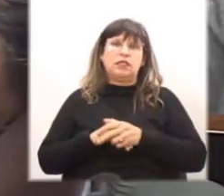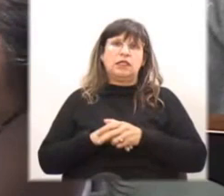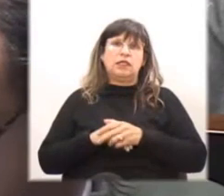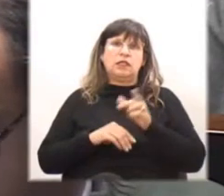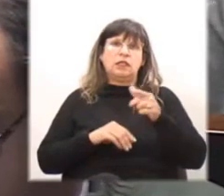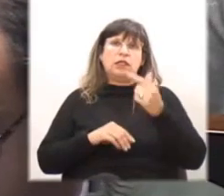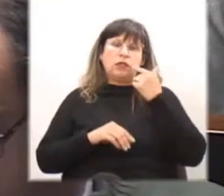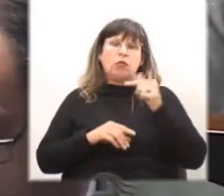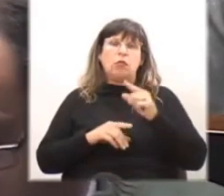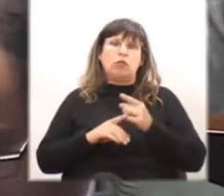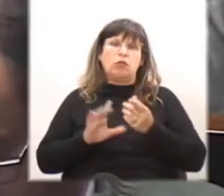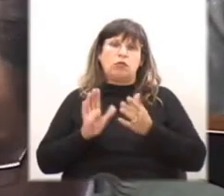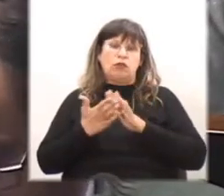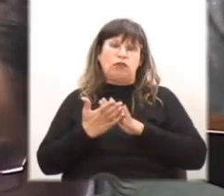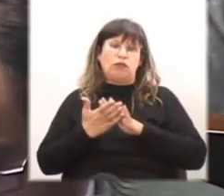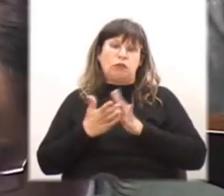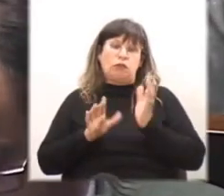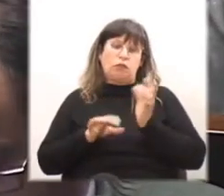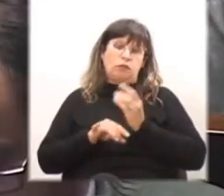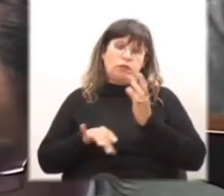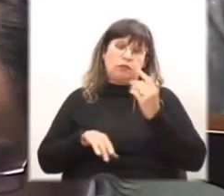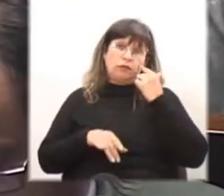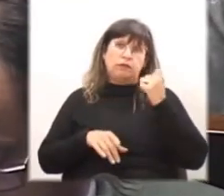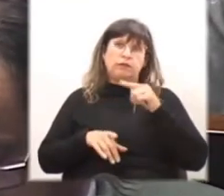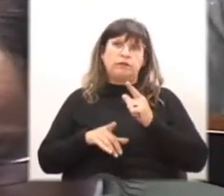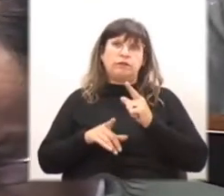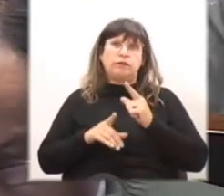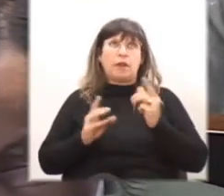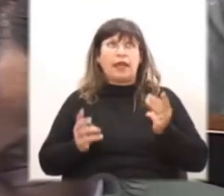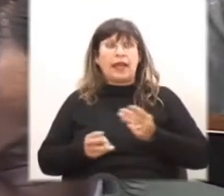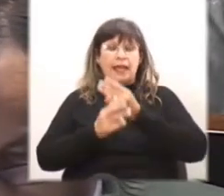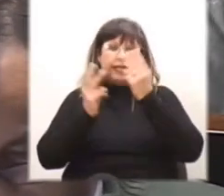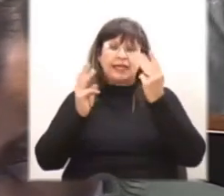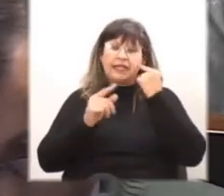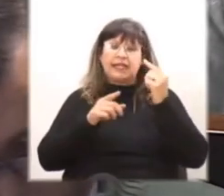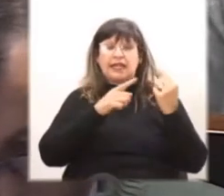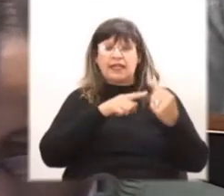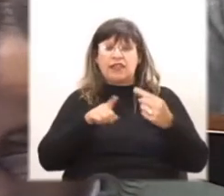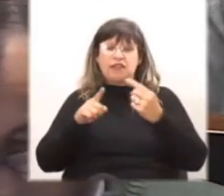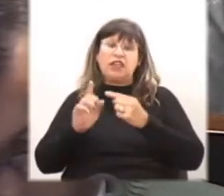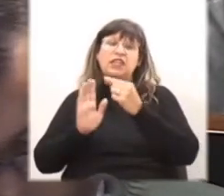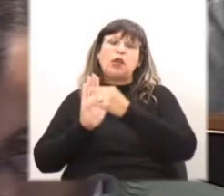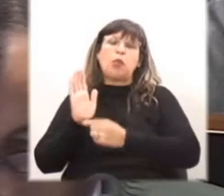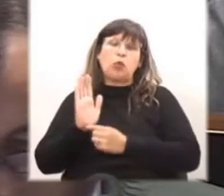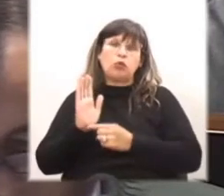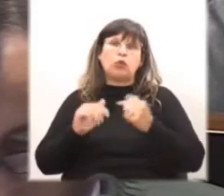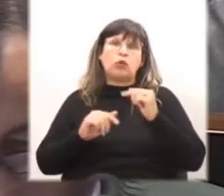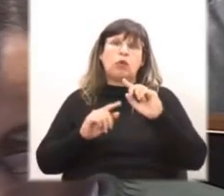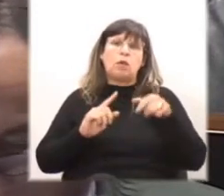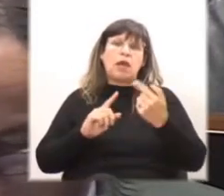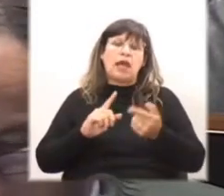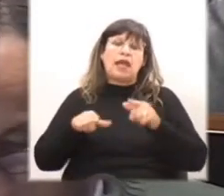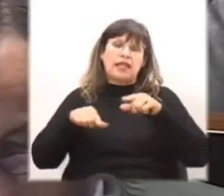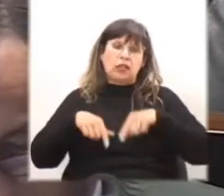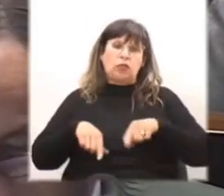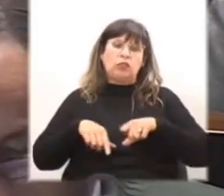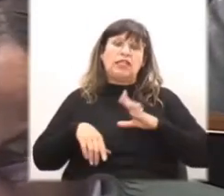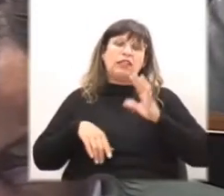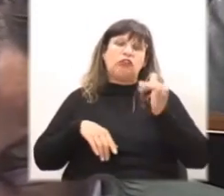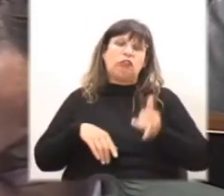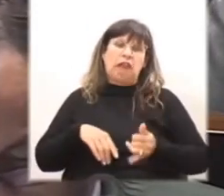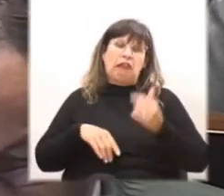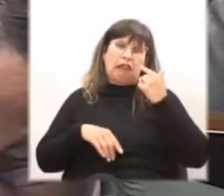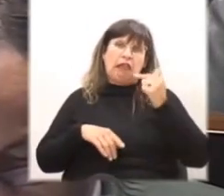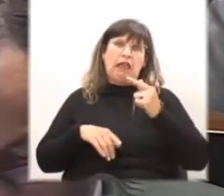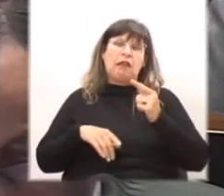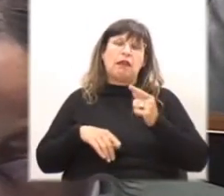formación profesional, a englobar en diferentes puntos para que los ministerios tengan